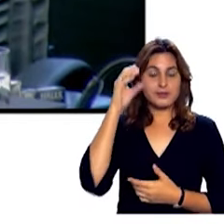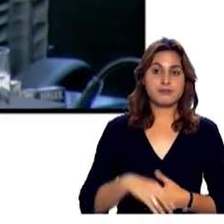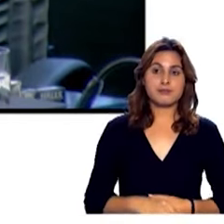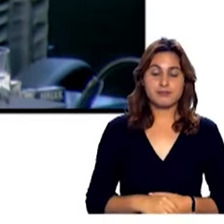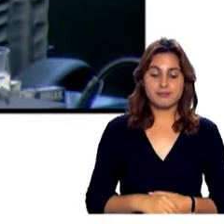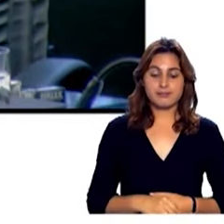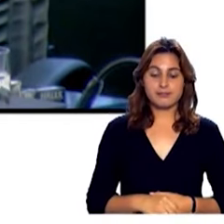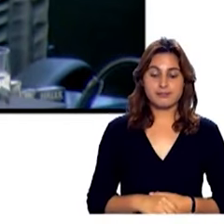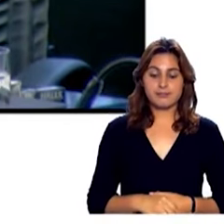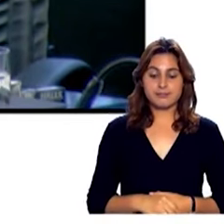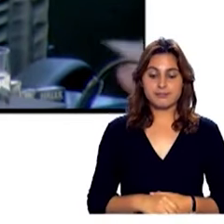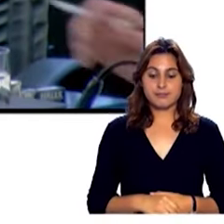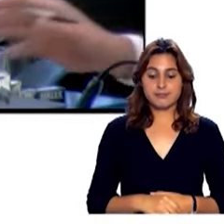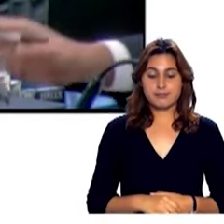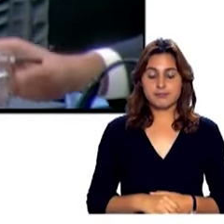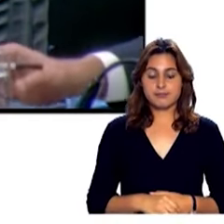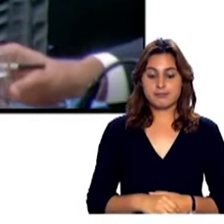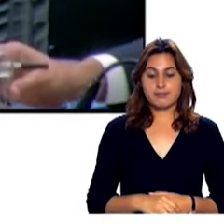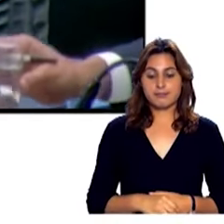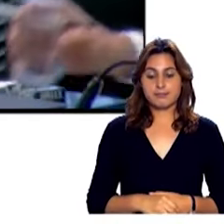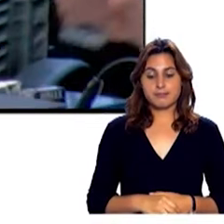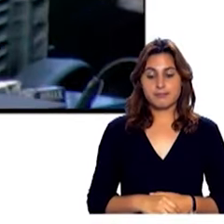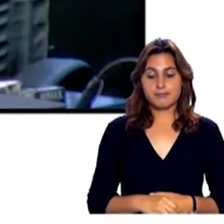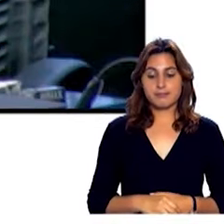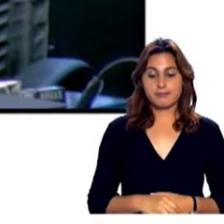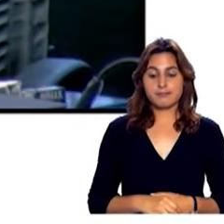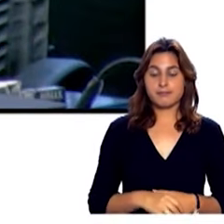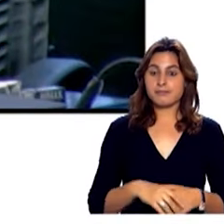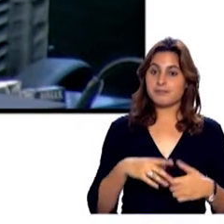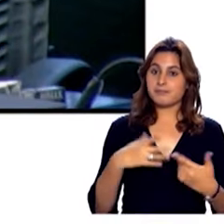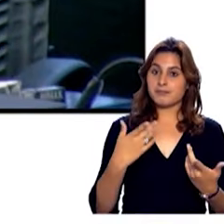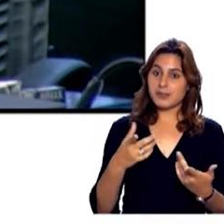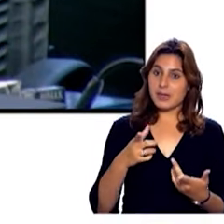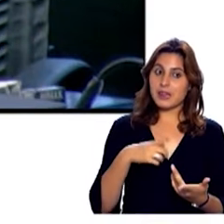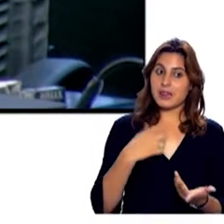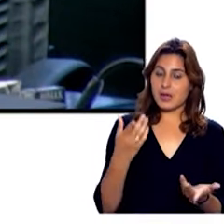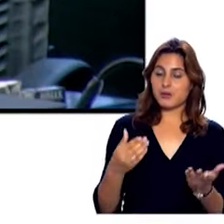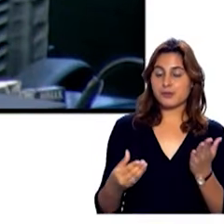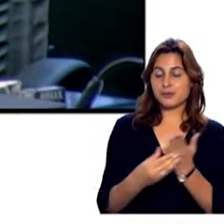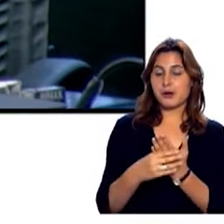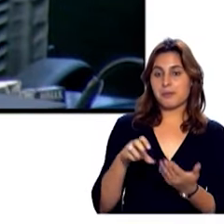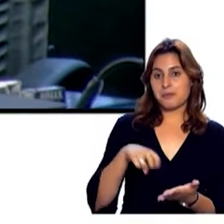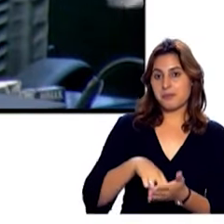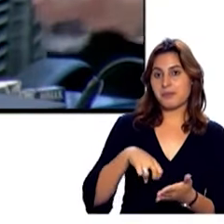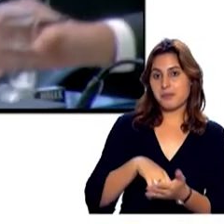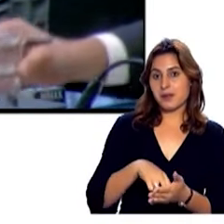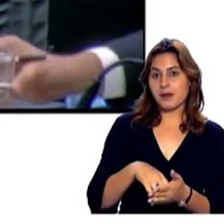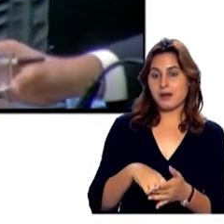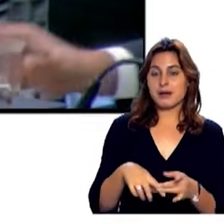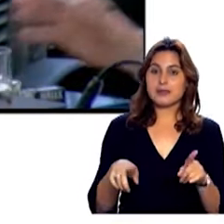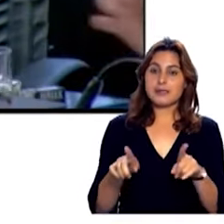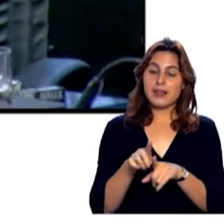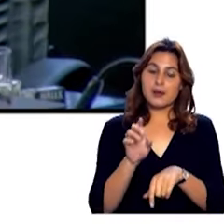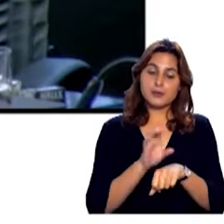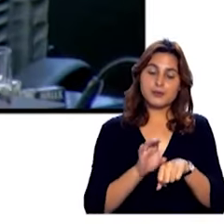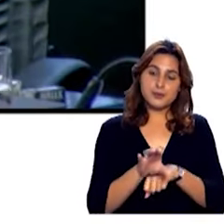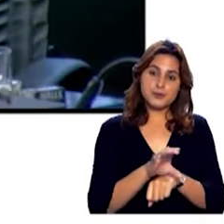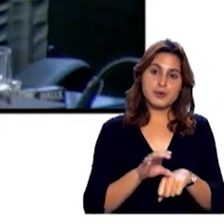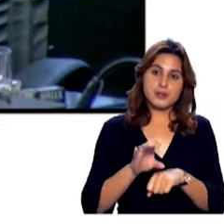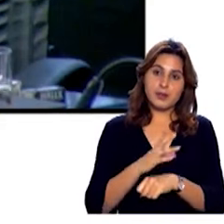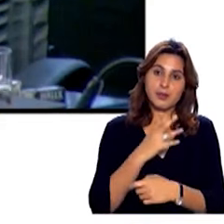inocencia una sentencia penal vulnera la constitución Cuando Condena prueba con pruebas ilegales o Cuando Condena con